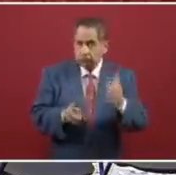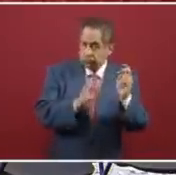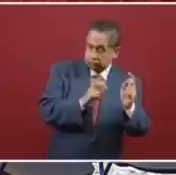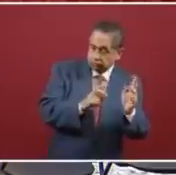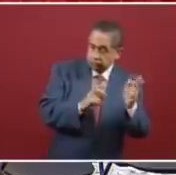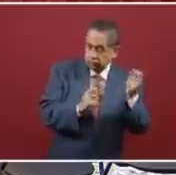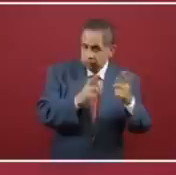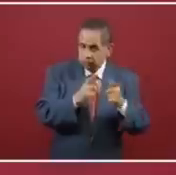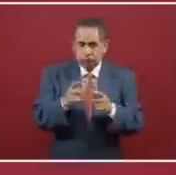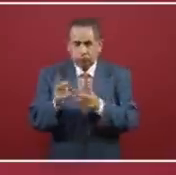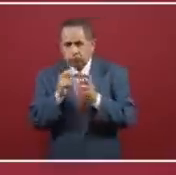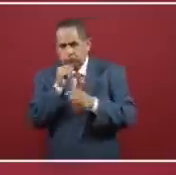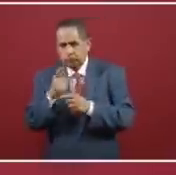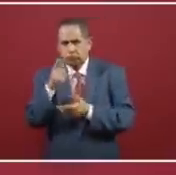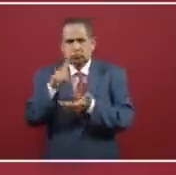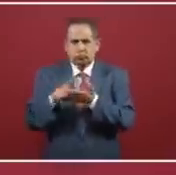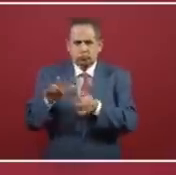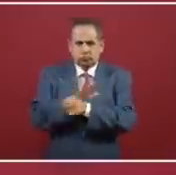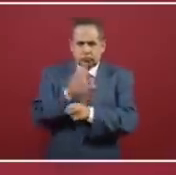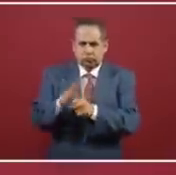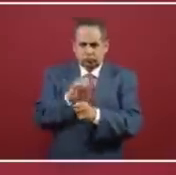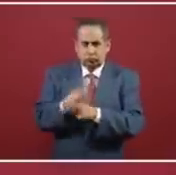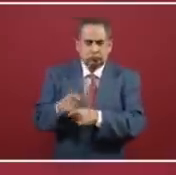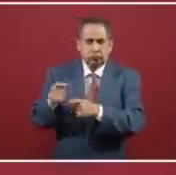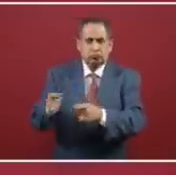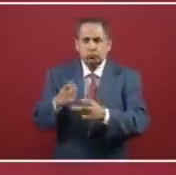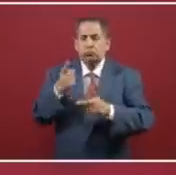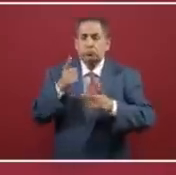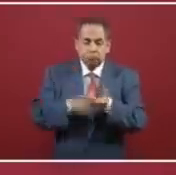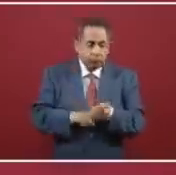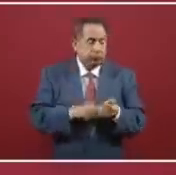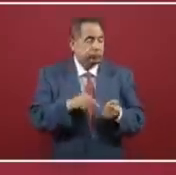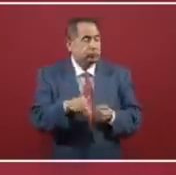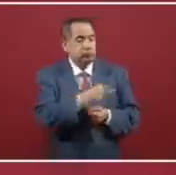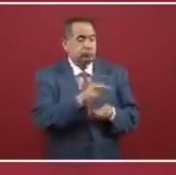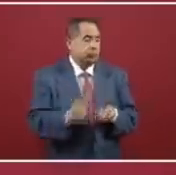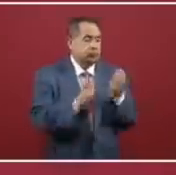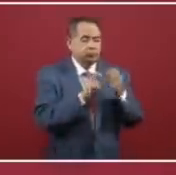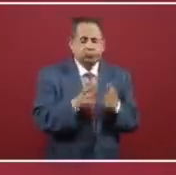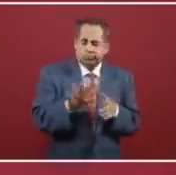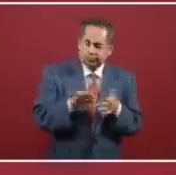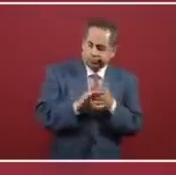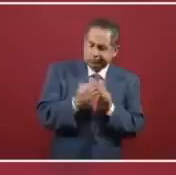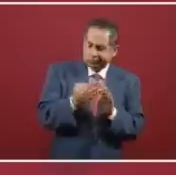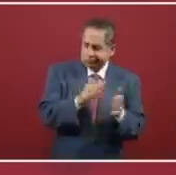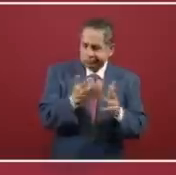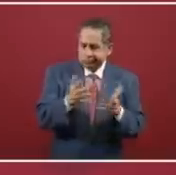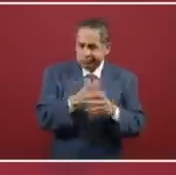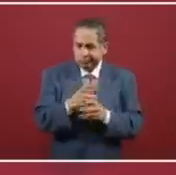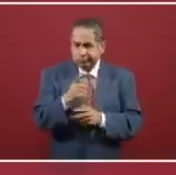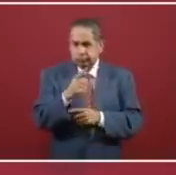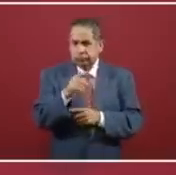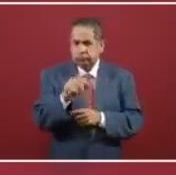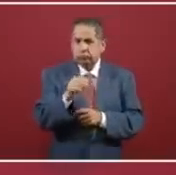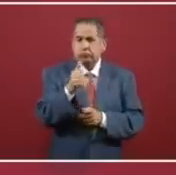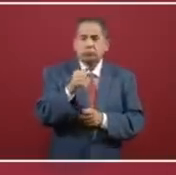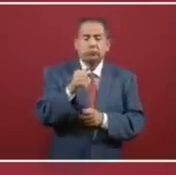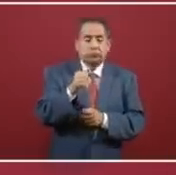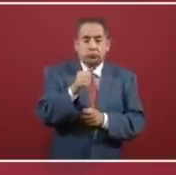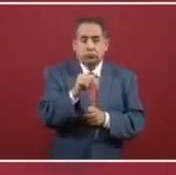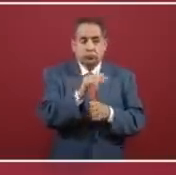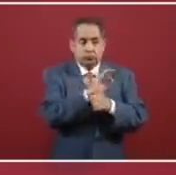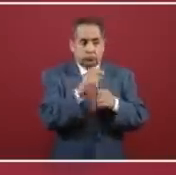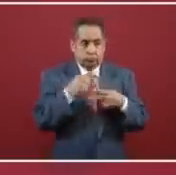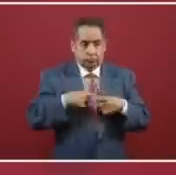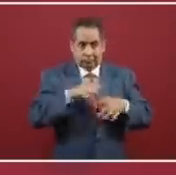que roban los que no roban un litro de litro pero entre los que roban los lo normal es ese 11% en